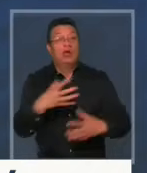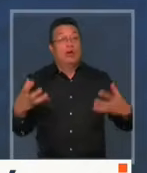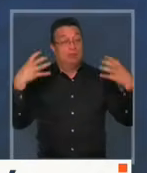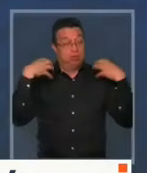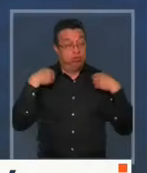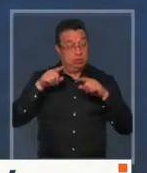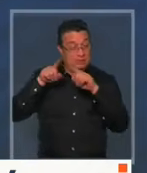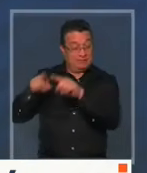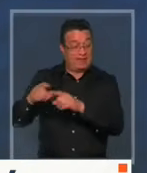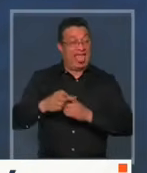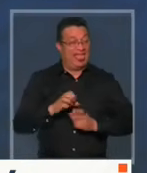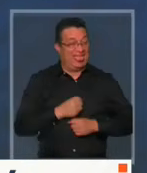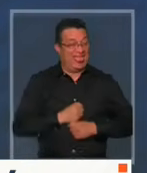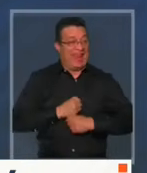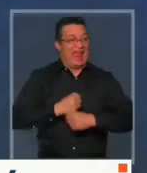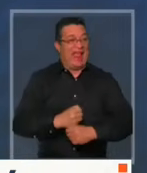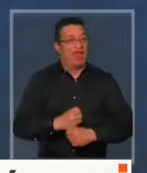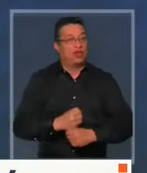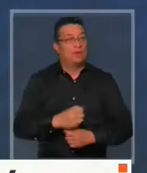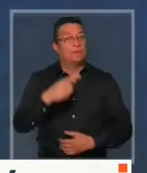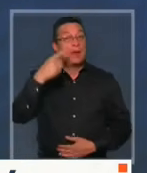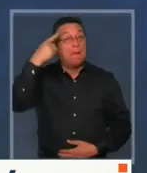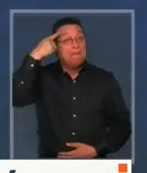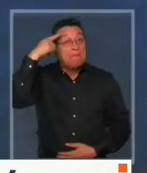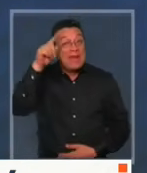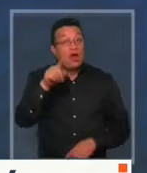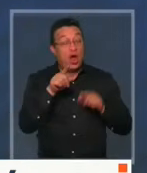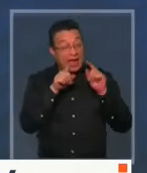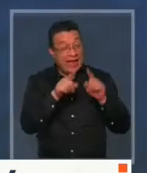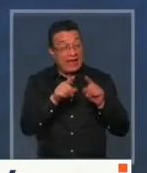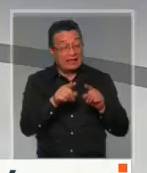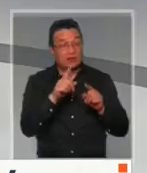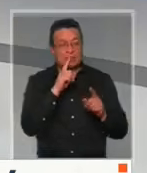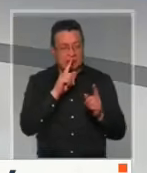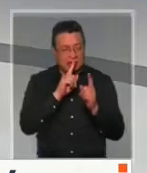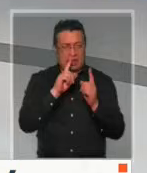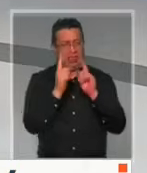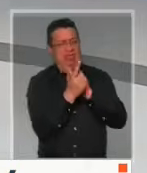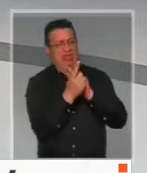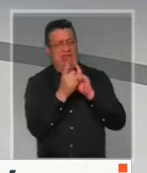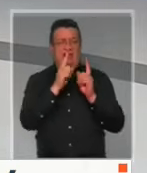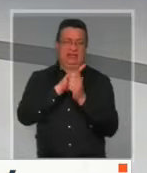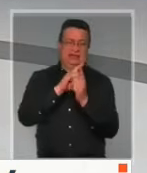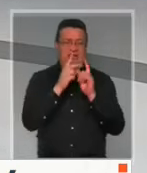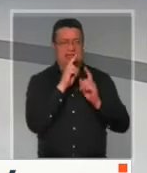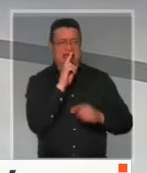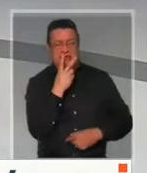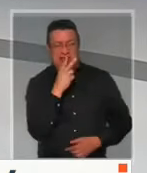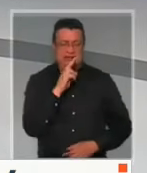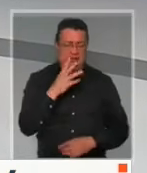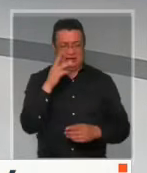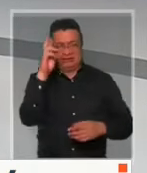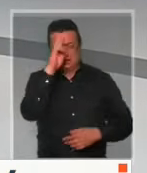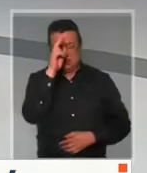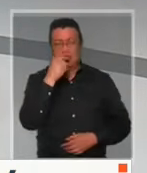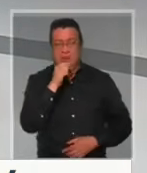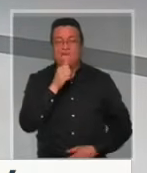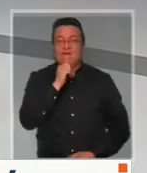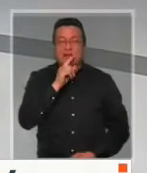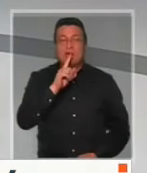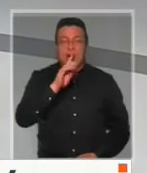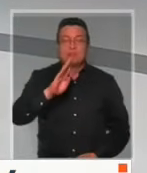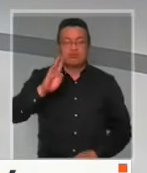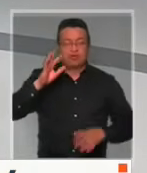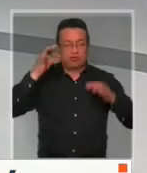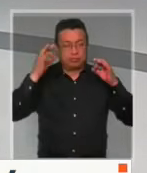el delegado. Pero esto era una especie de contradicción o también de alguna manera era una promesa incumplida. Si